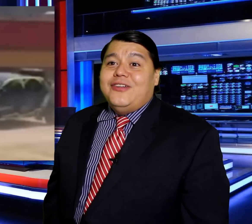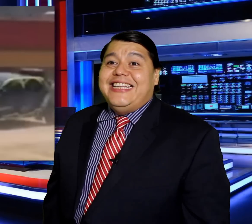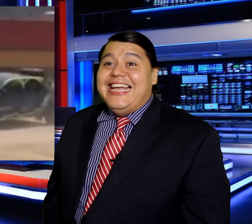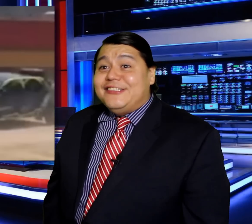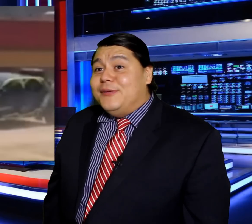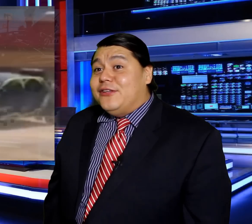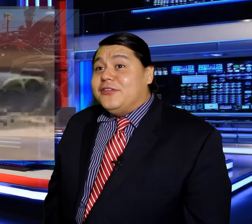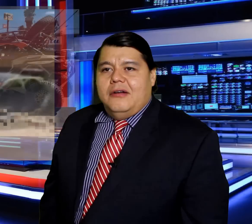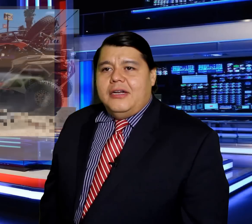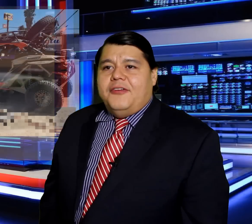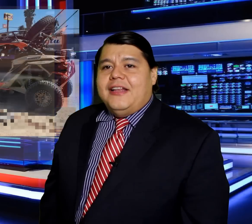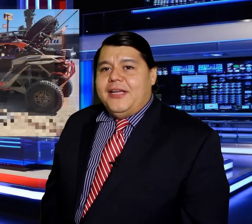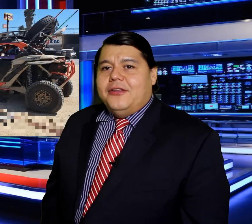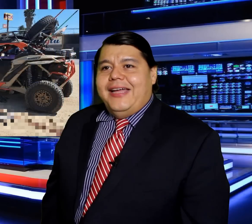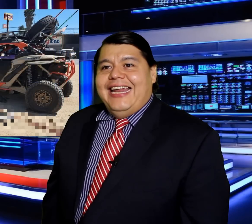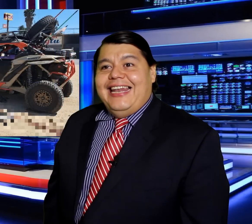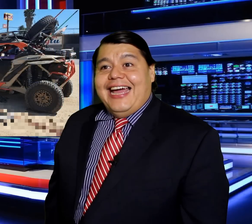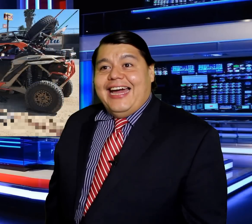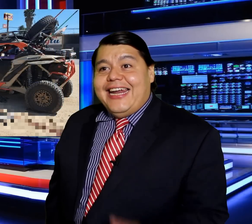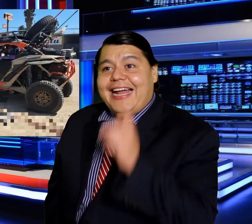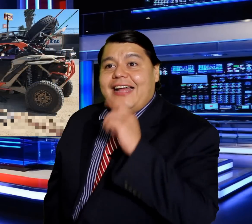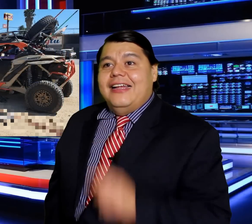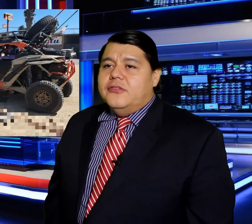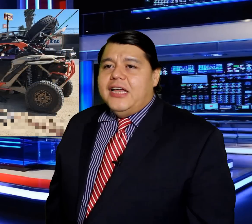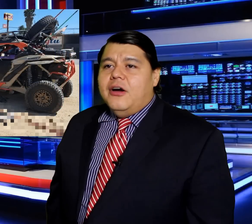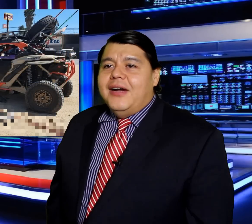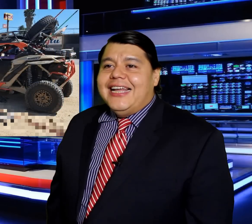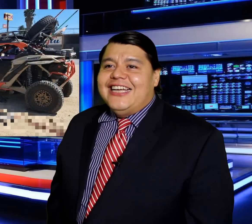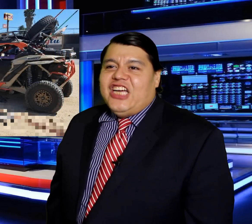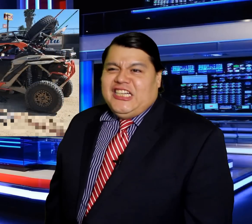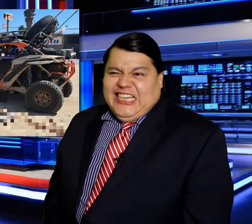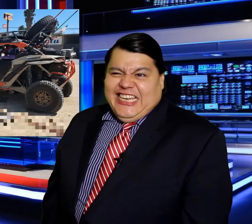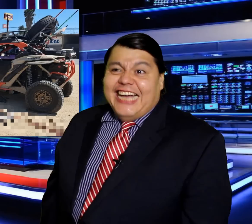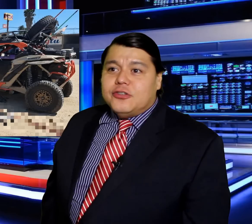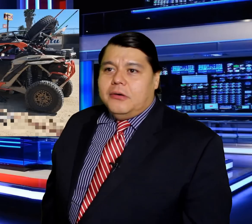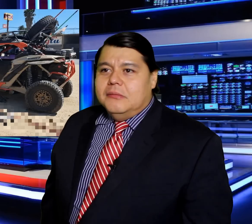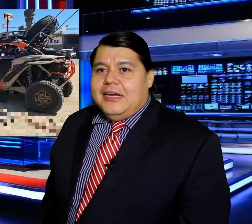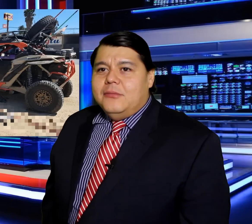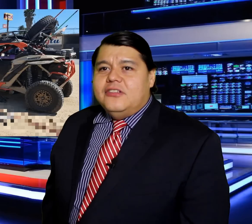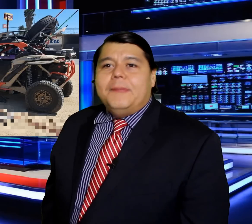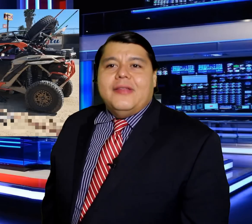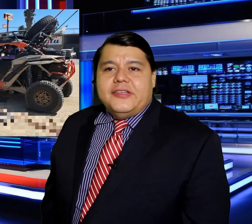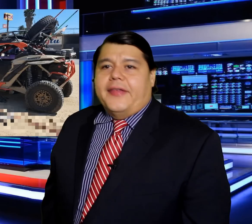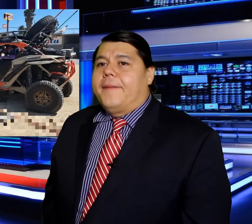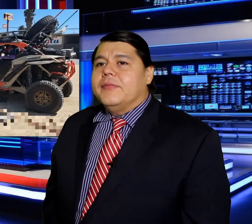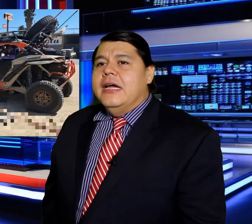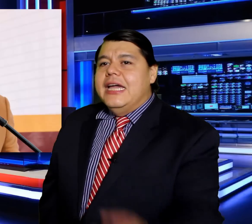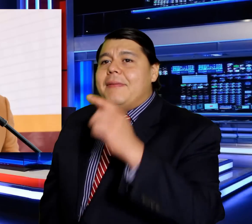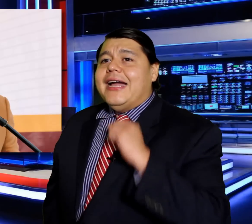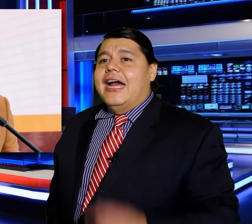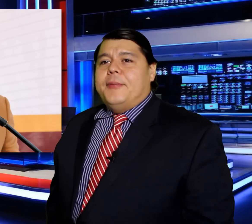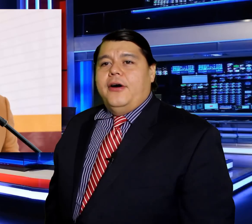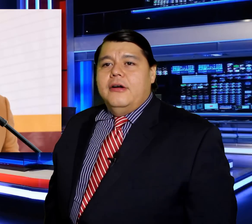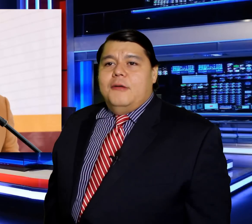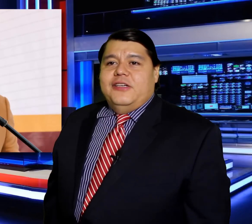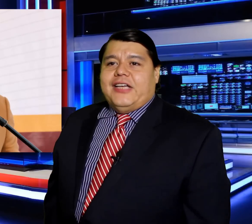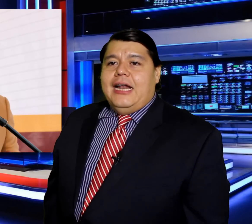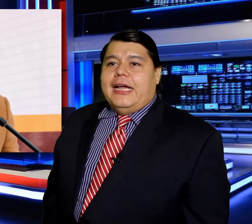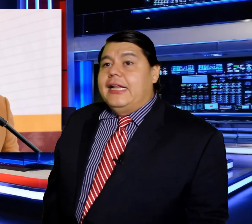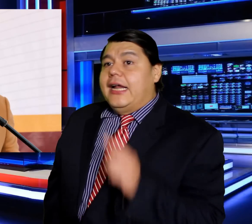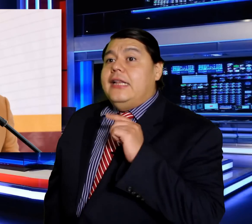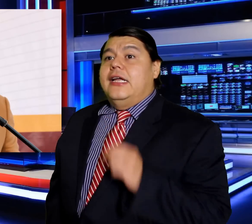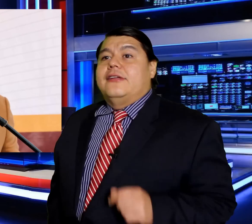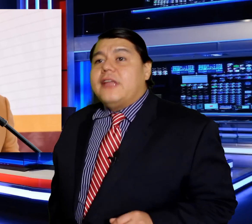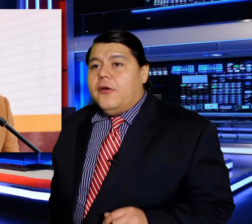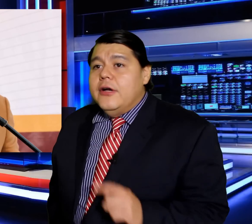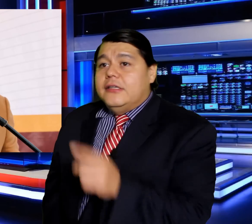menos, hubieron 10 muertos en un enfrentamiento en la carrera, conocida como el Cachanillazo, en el municipio de Ensenada. Iván Carpio,